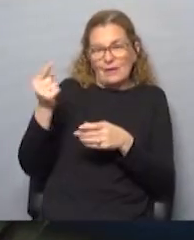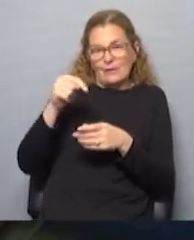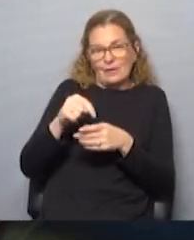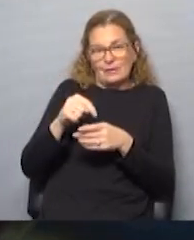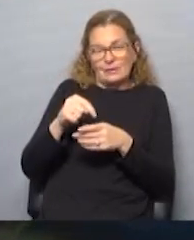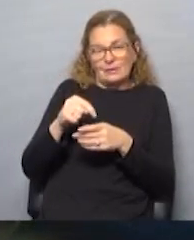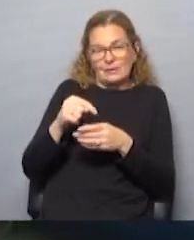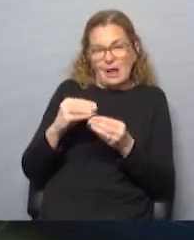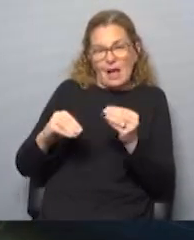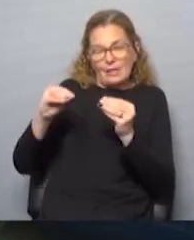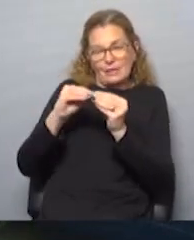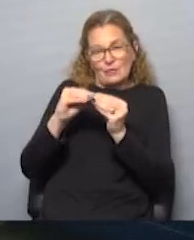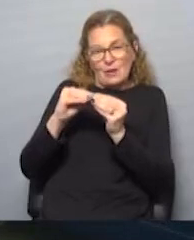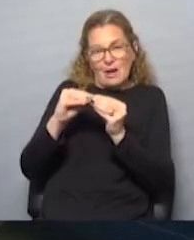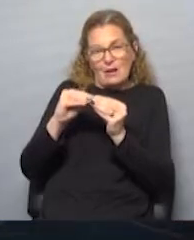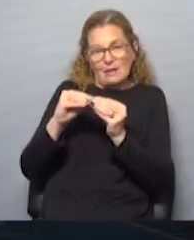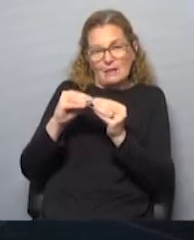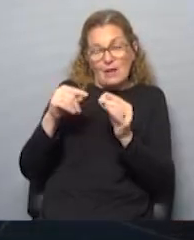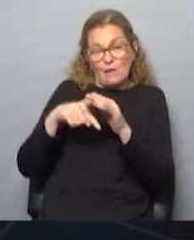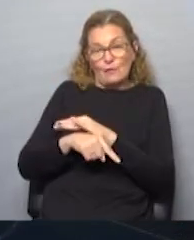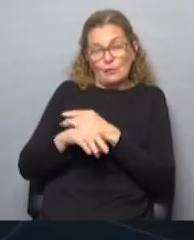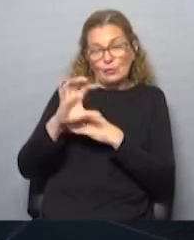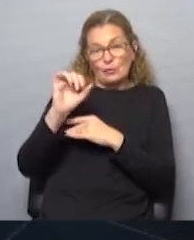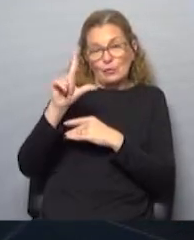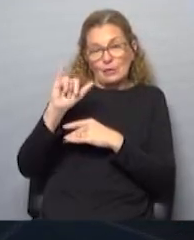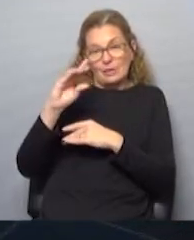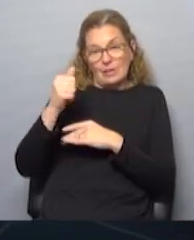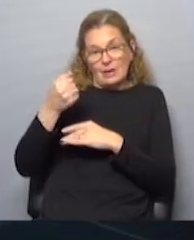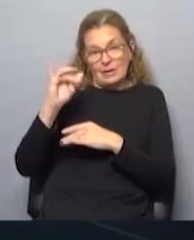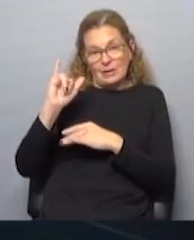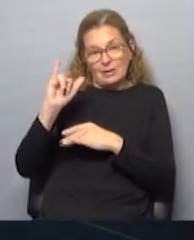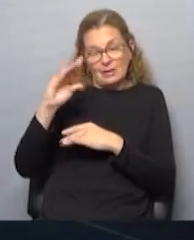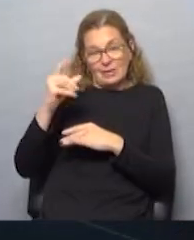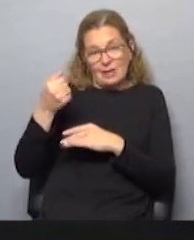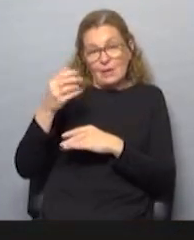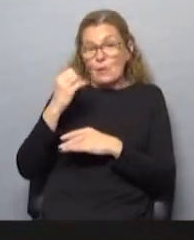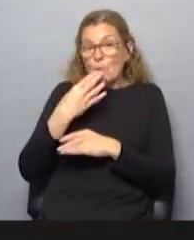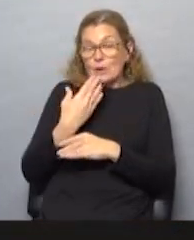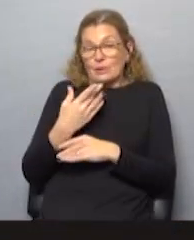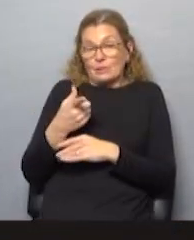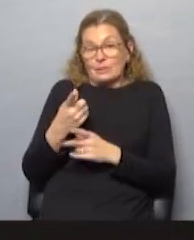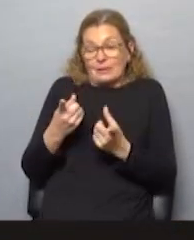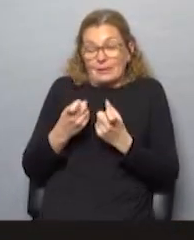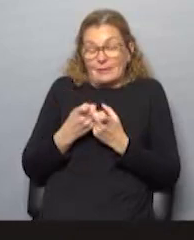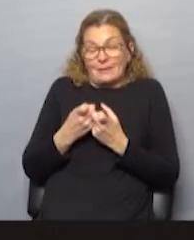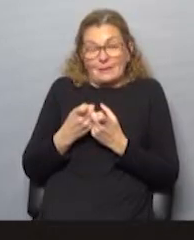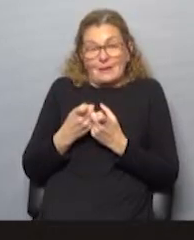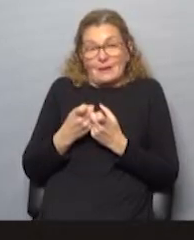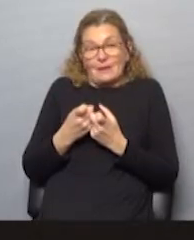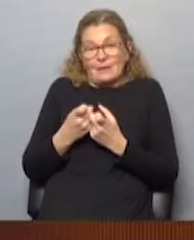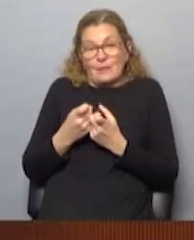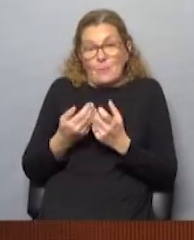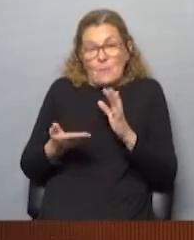adicional del fondo de solidaridad no entonces o sea se precisa este no